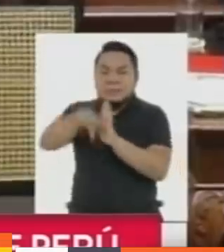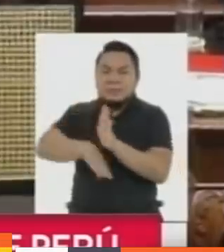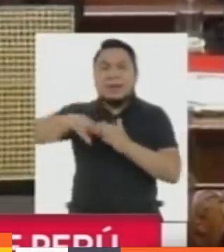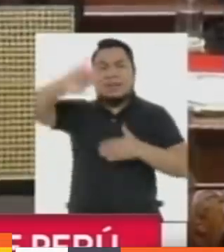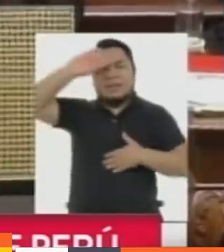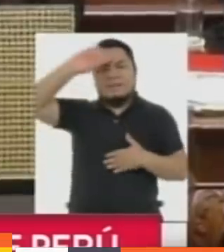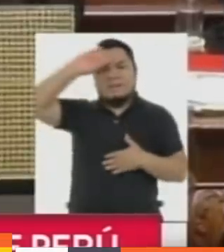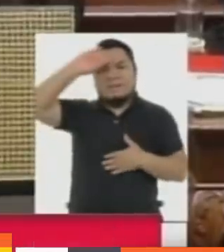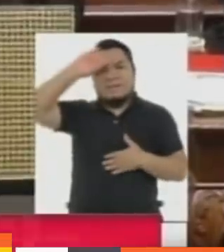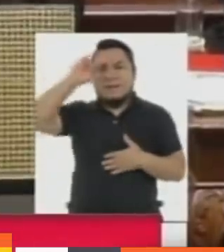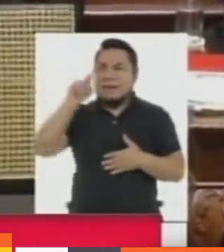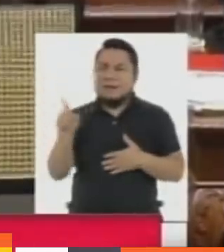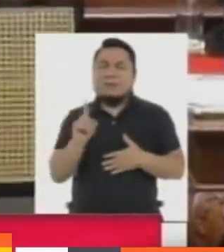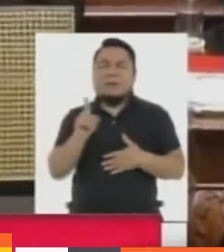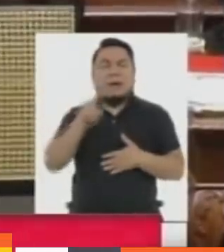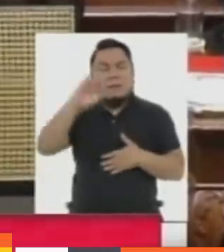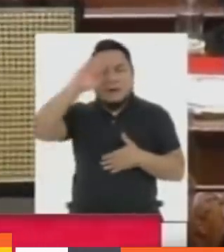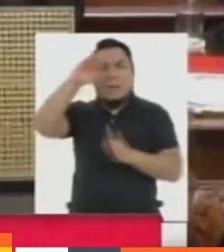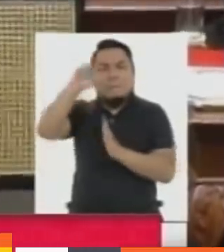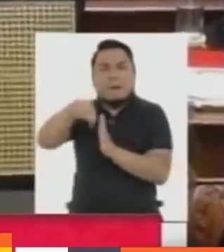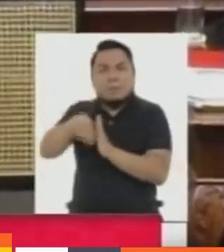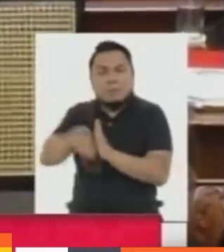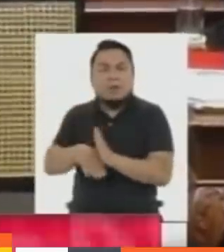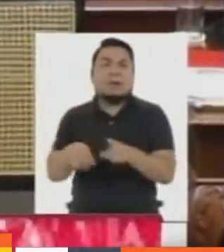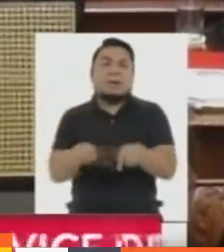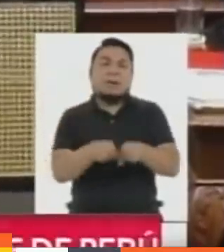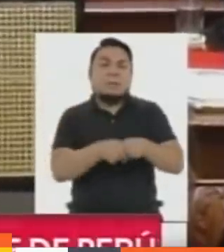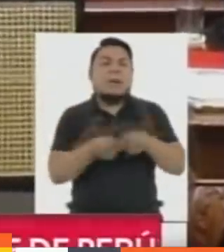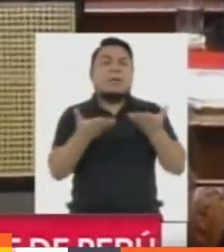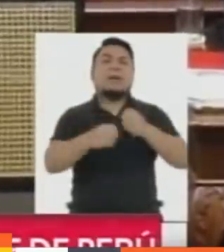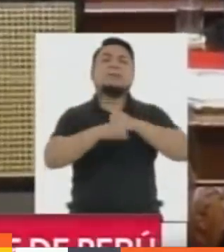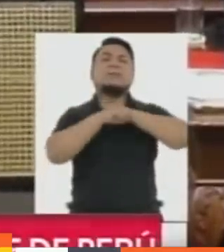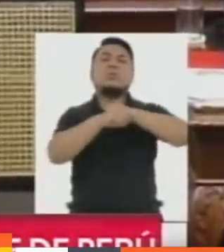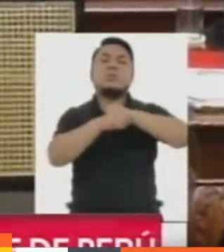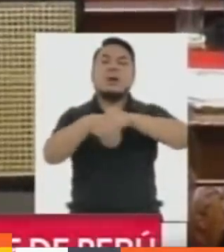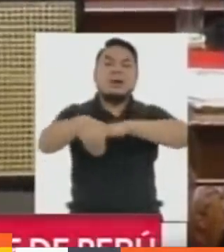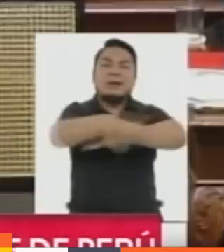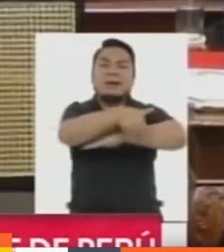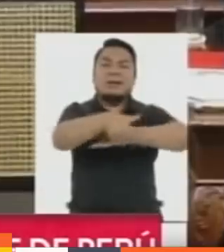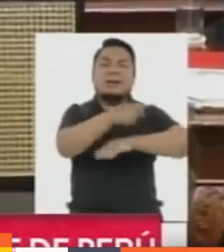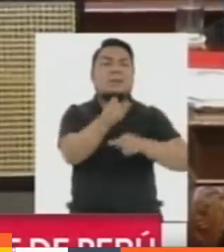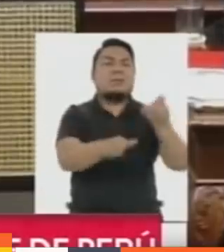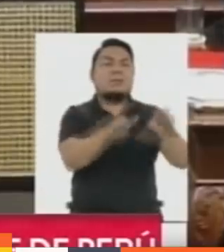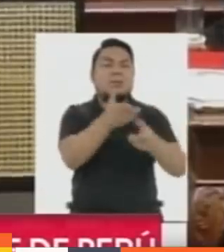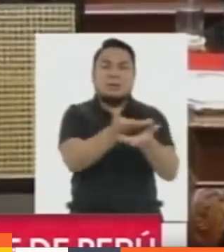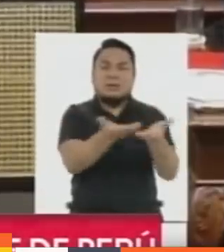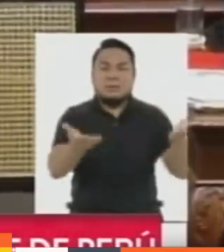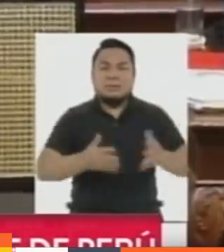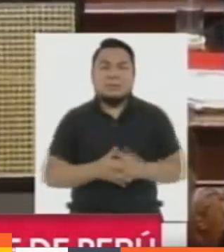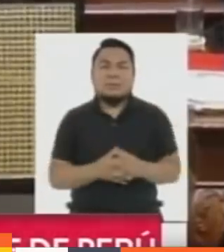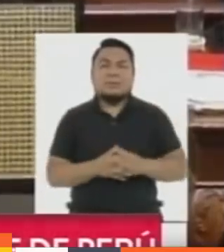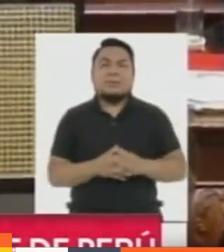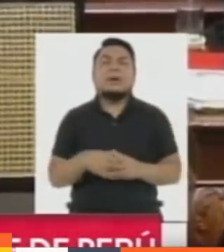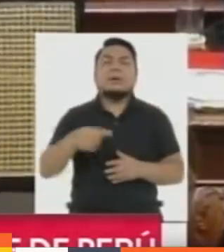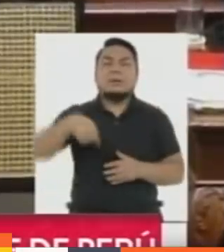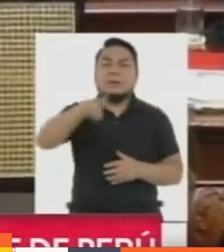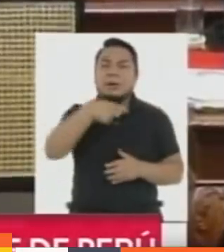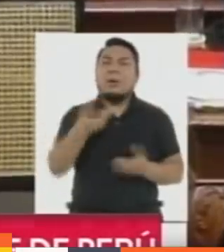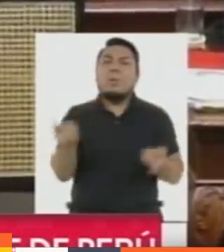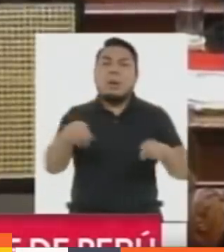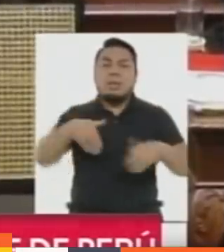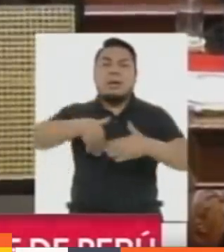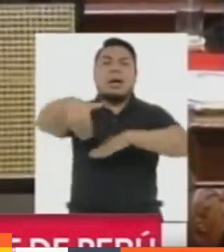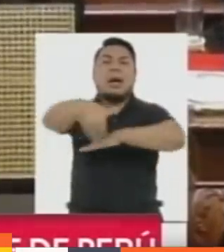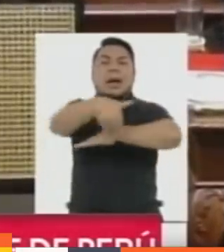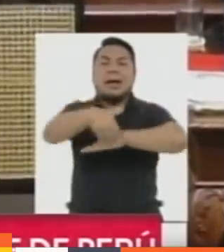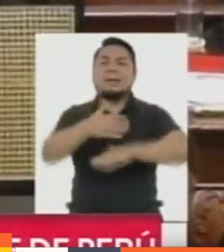de las políticas de martín vizcarra recordemos que es una facultad que ha tenido el presidente según la constitución de ese país que